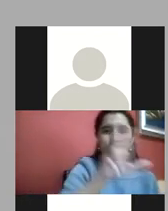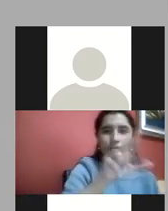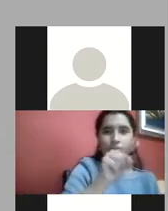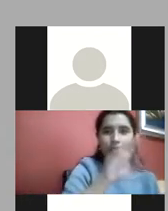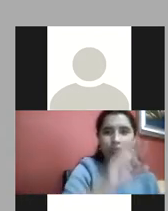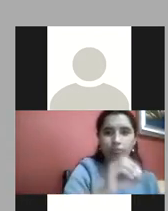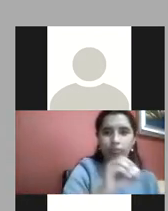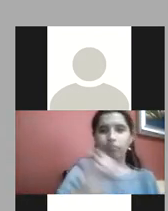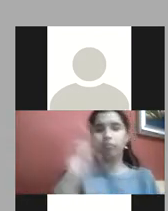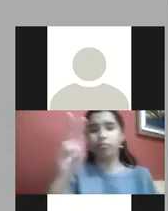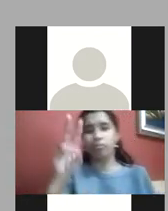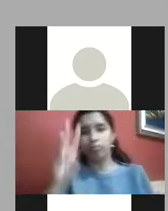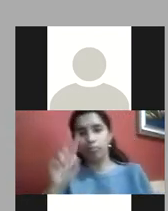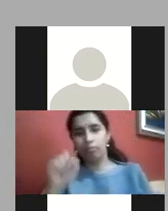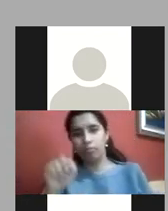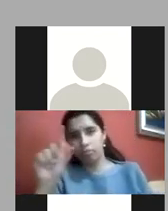23.40,